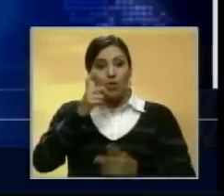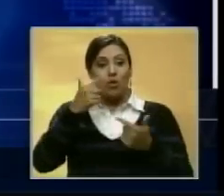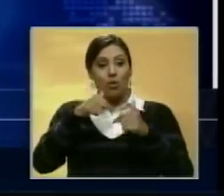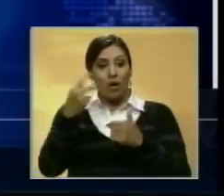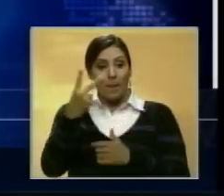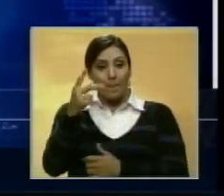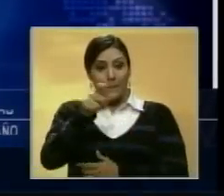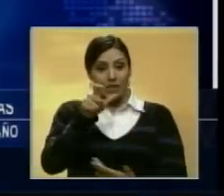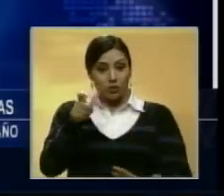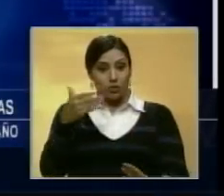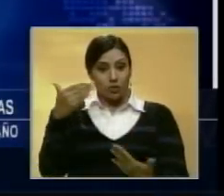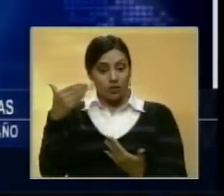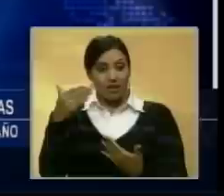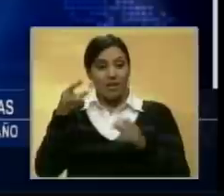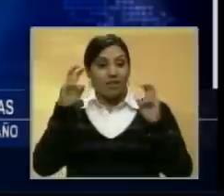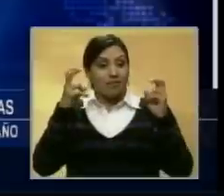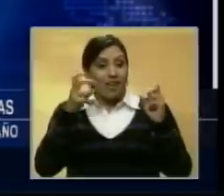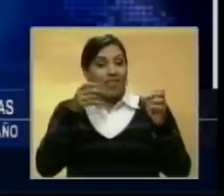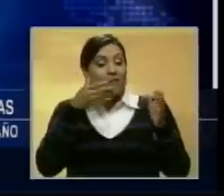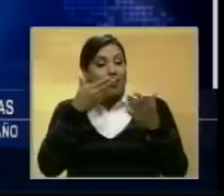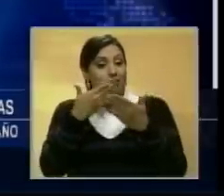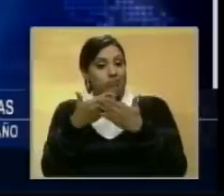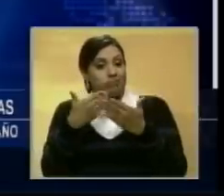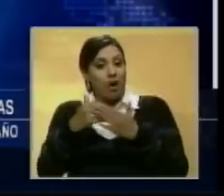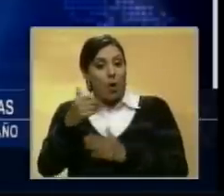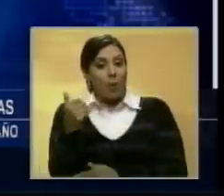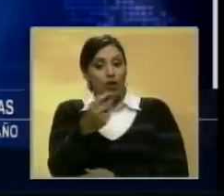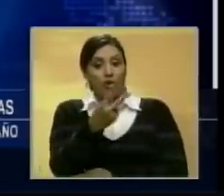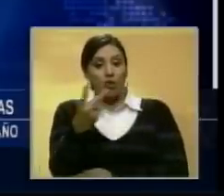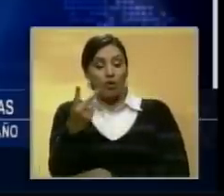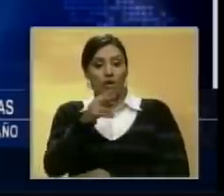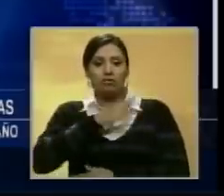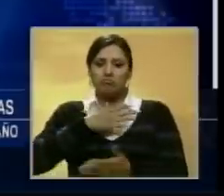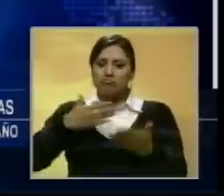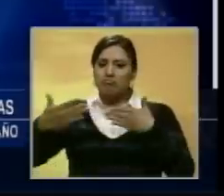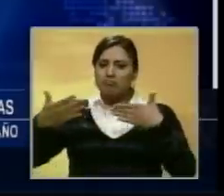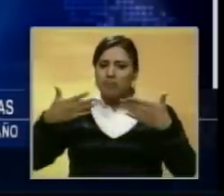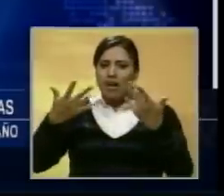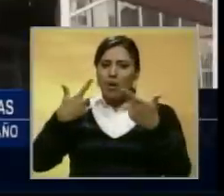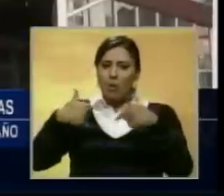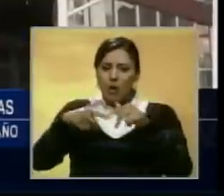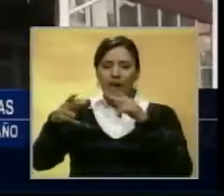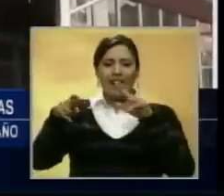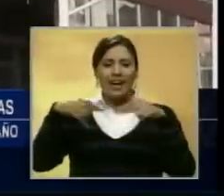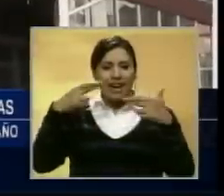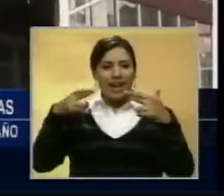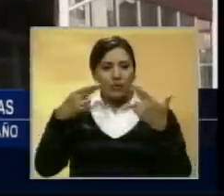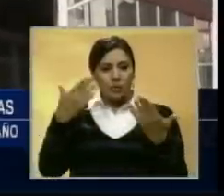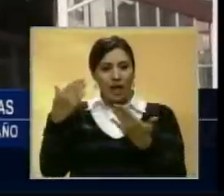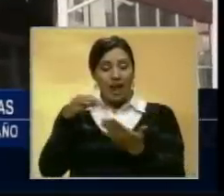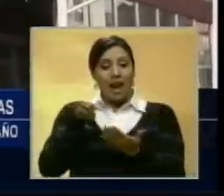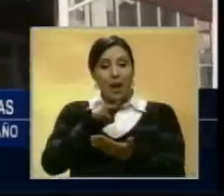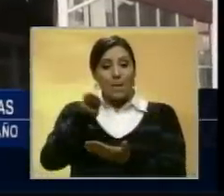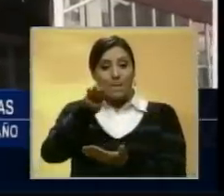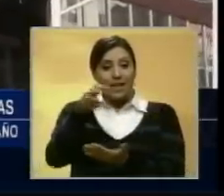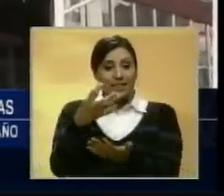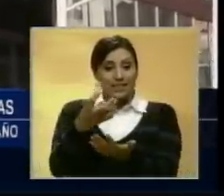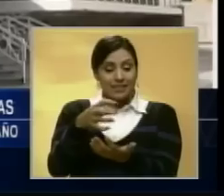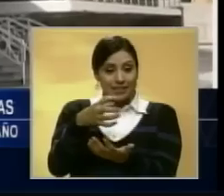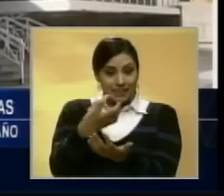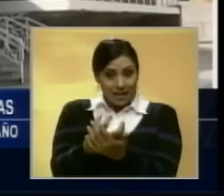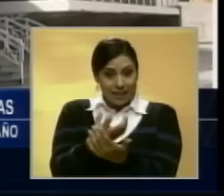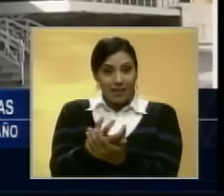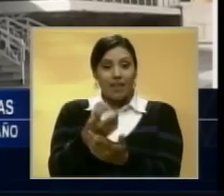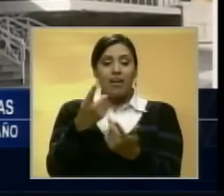las víctimas. Según versiones policiales, ambos estaban compartiendo en este restaurante ubicado en Las Mercedes y cuando